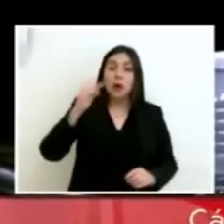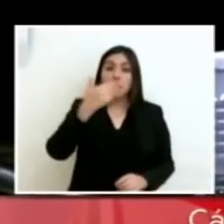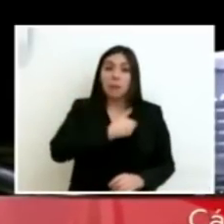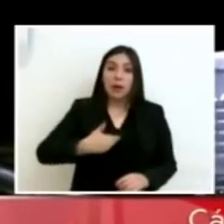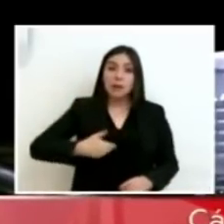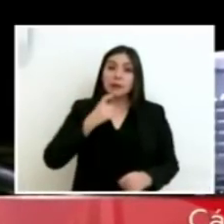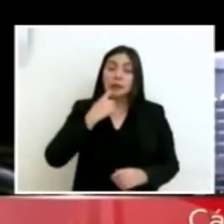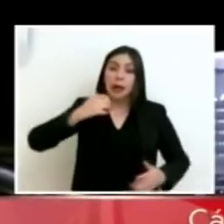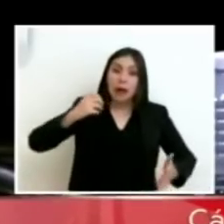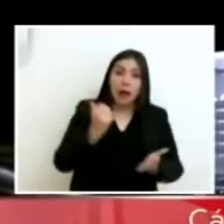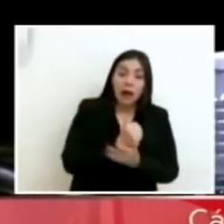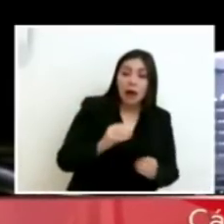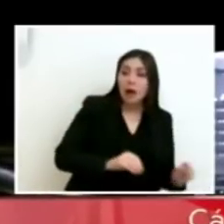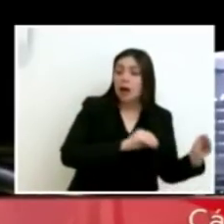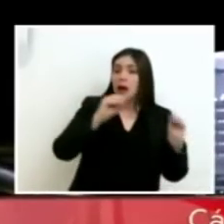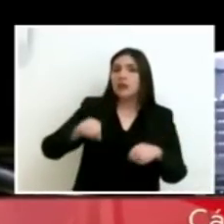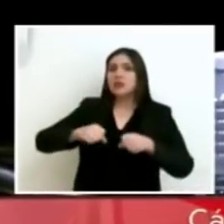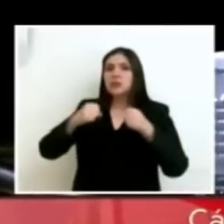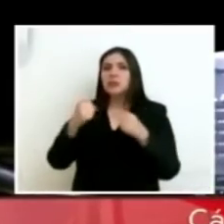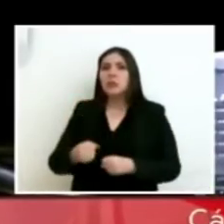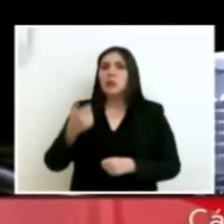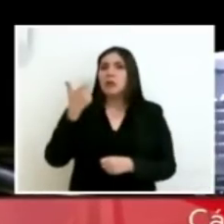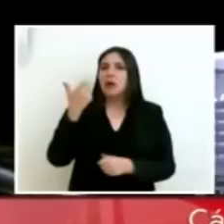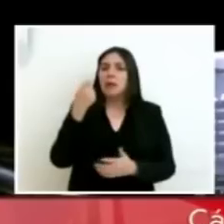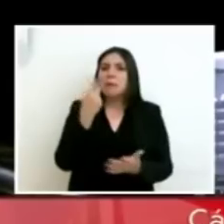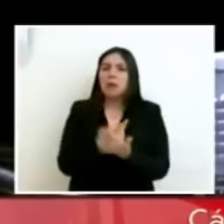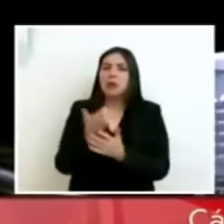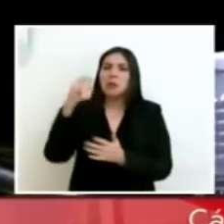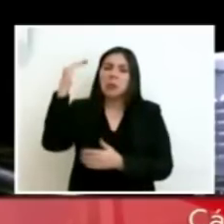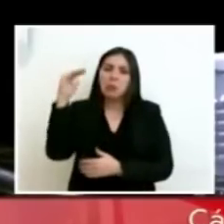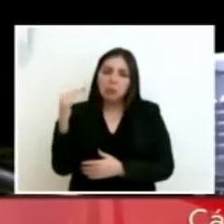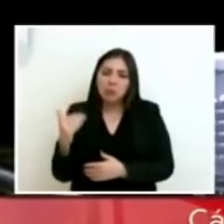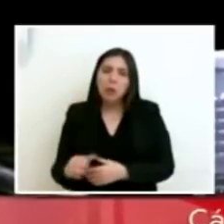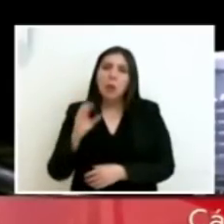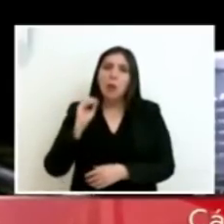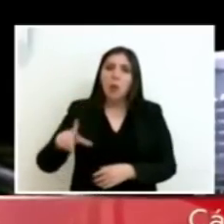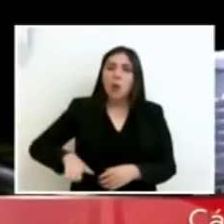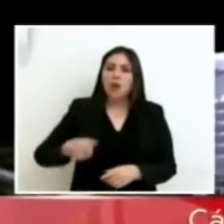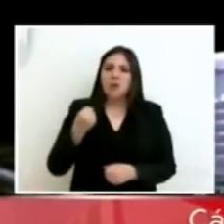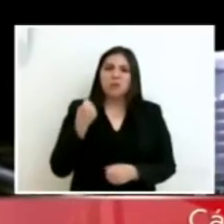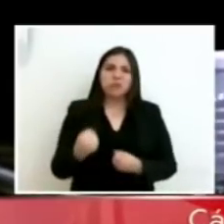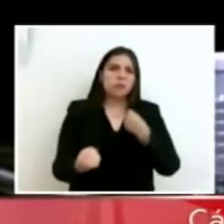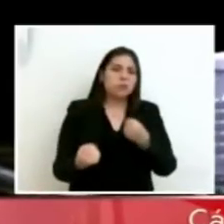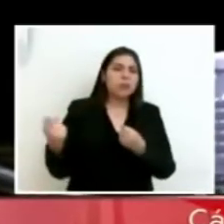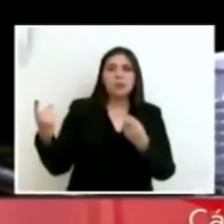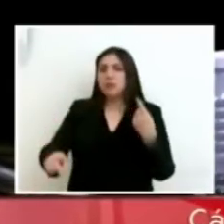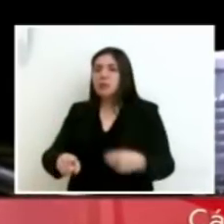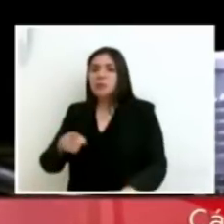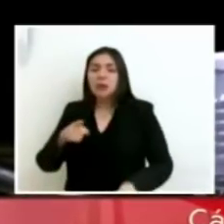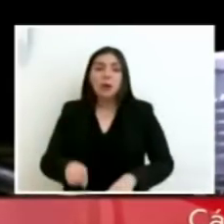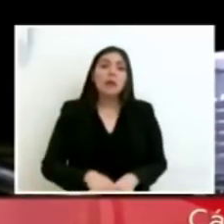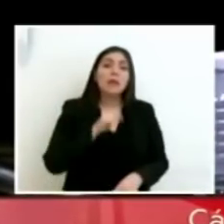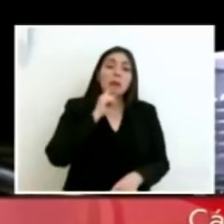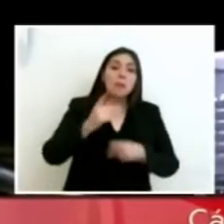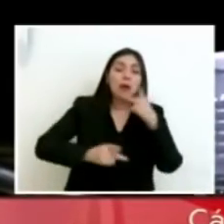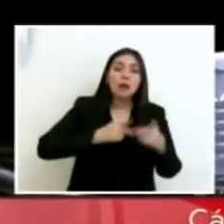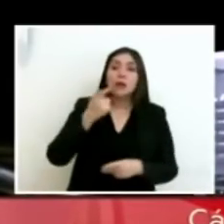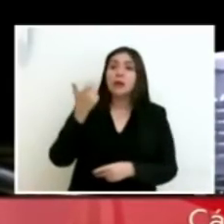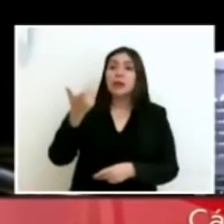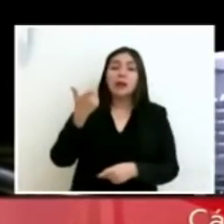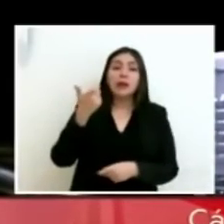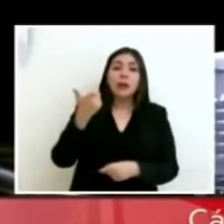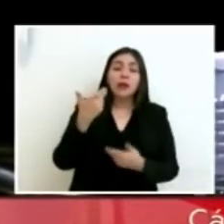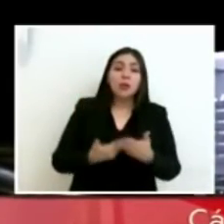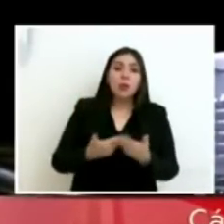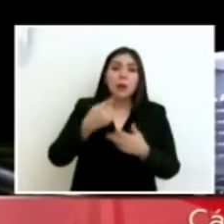desplomaría, o que estaríamos al borde de instaurar una dictadura. También insistían en que no habrían recursos suficientes para los programas